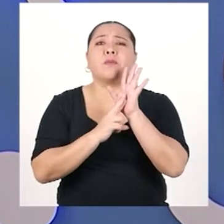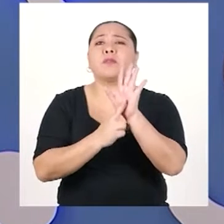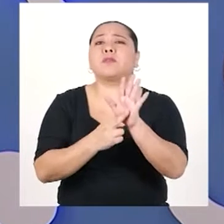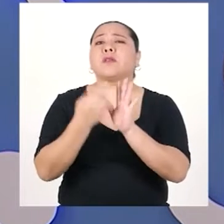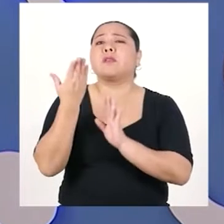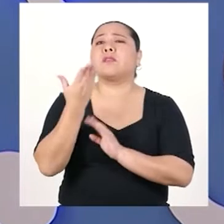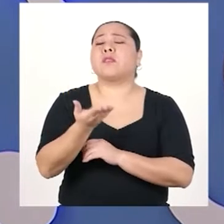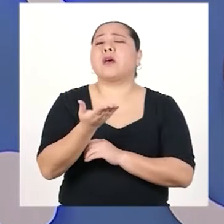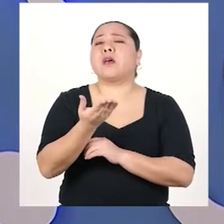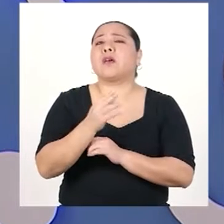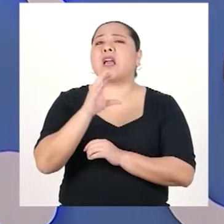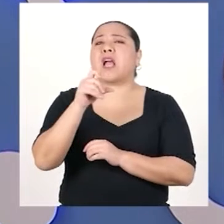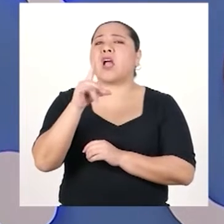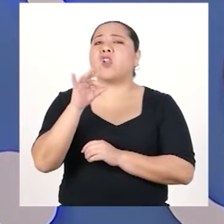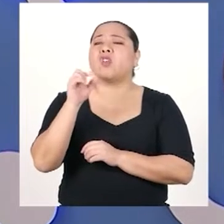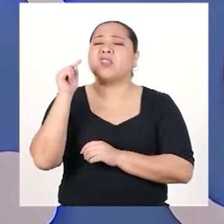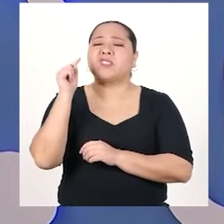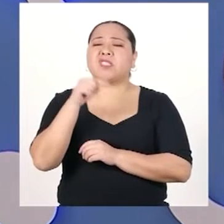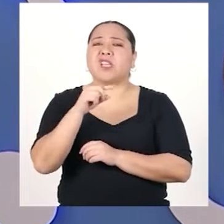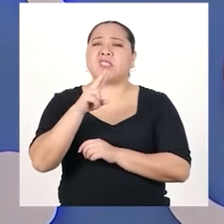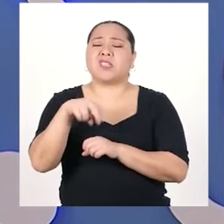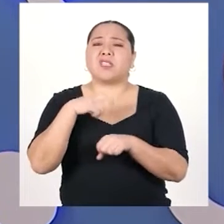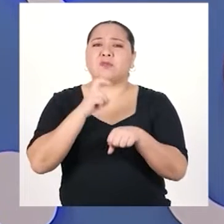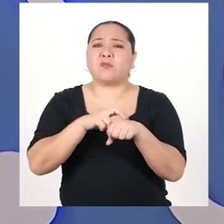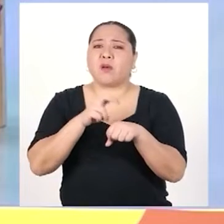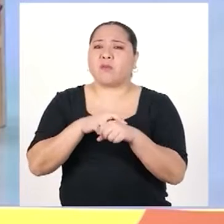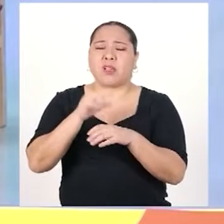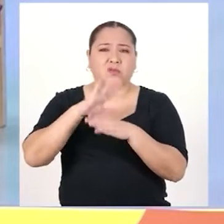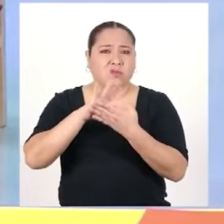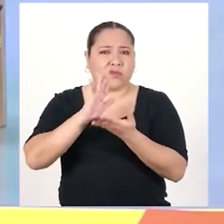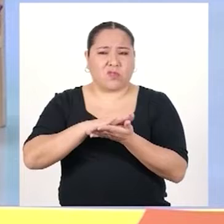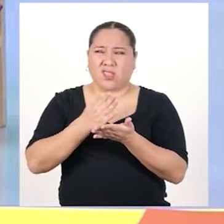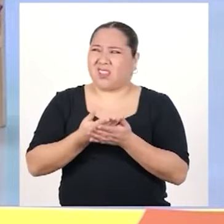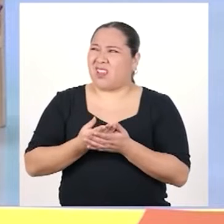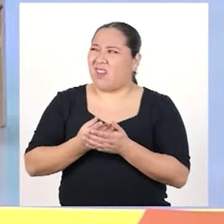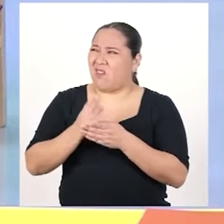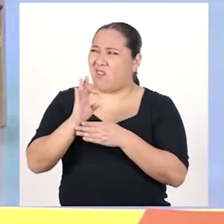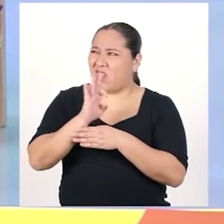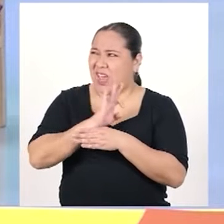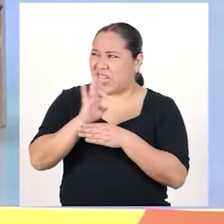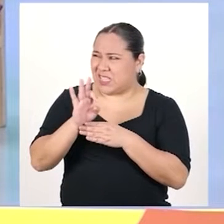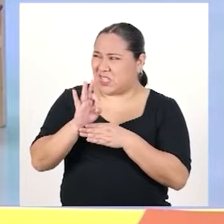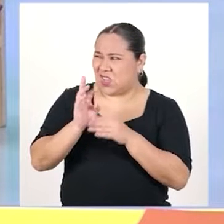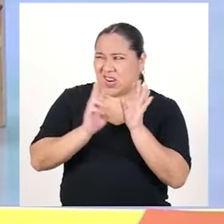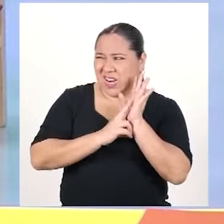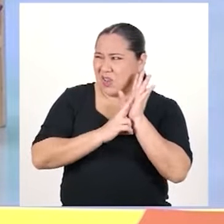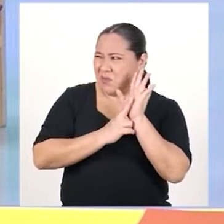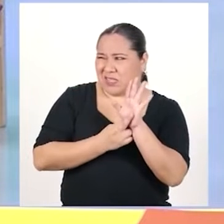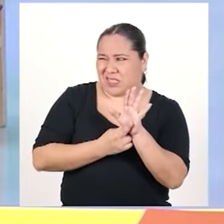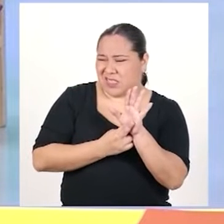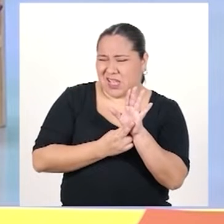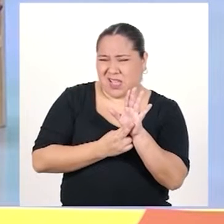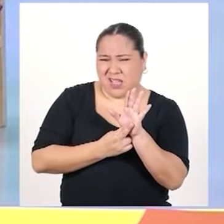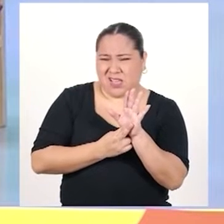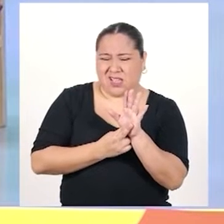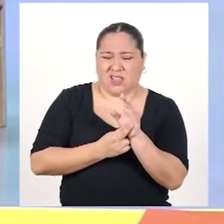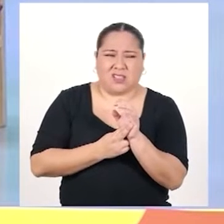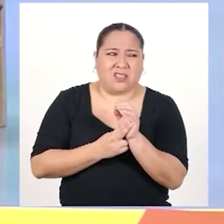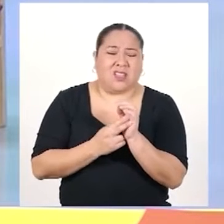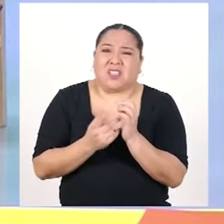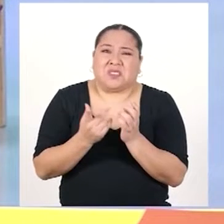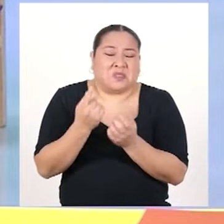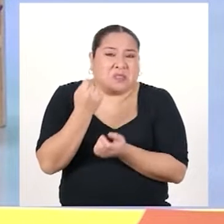la cantidad de calorías de estas papitas fritas? ¿Fracción? ¿Representar?